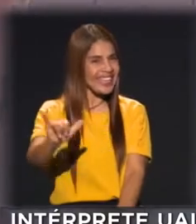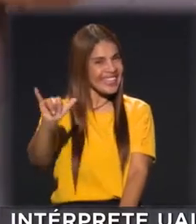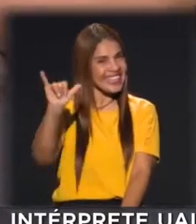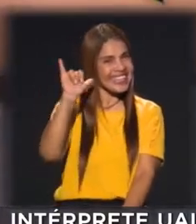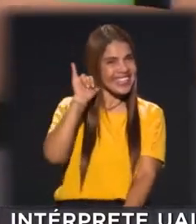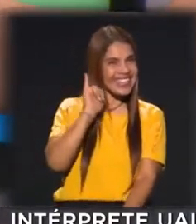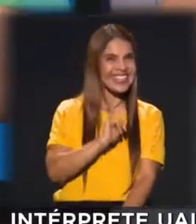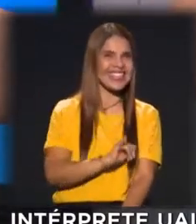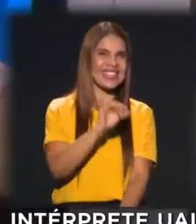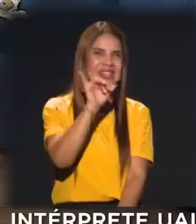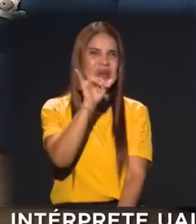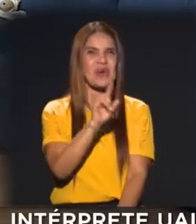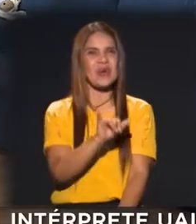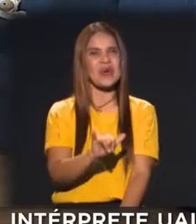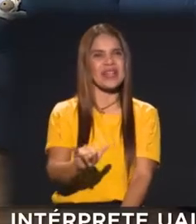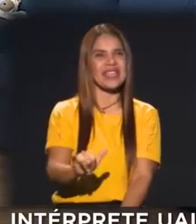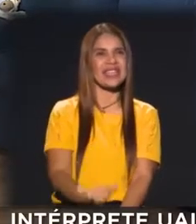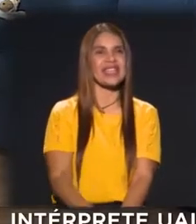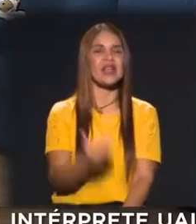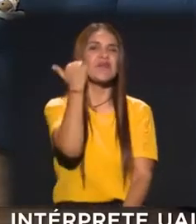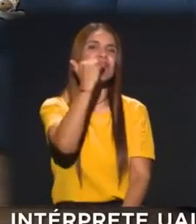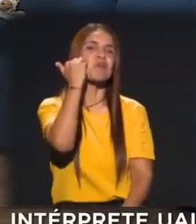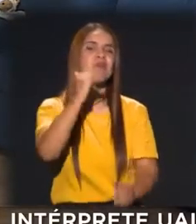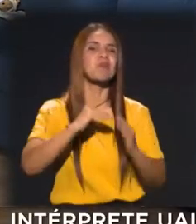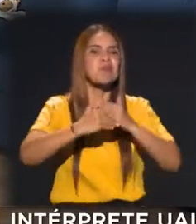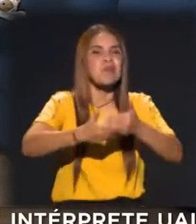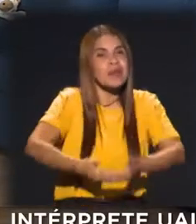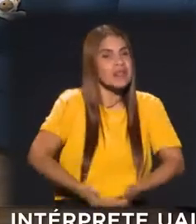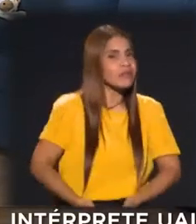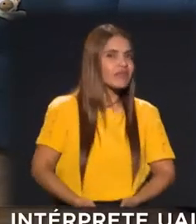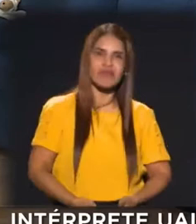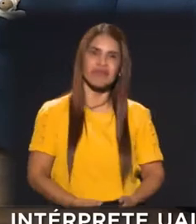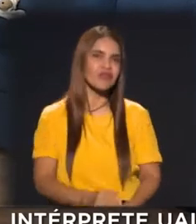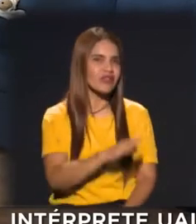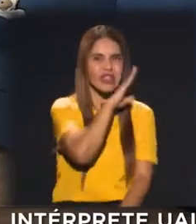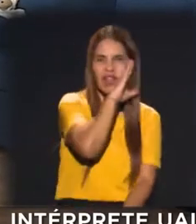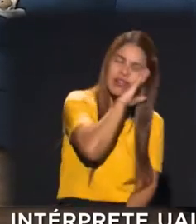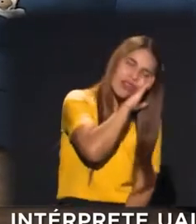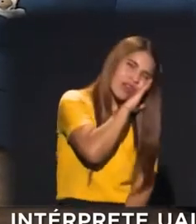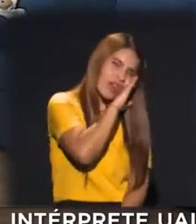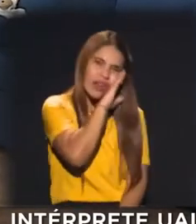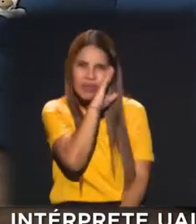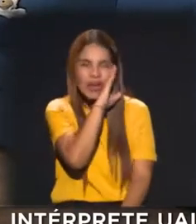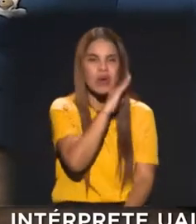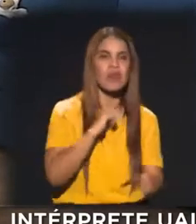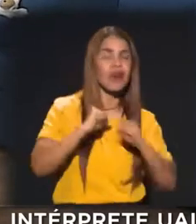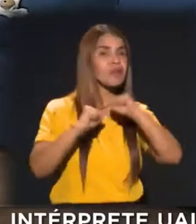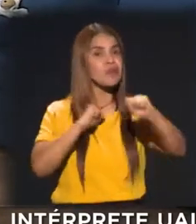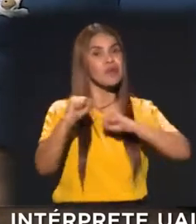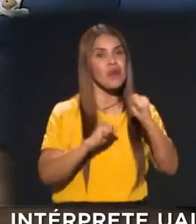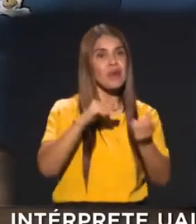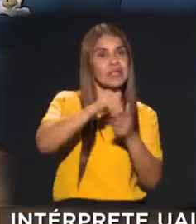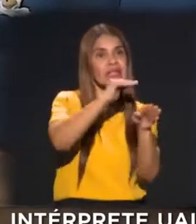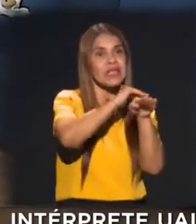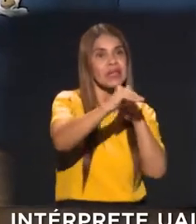¡Ay! Y para las madres gestantes, no se queden en la cama. El corazón se lo reclama. Y